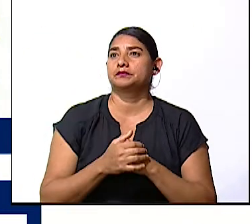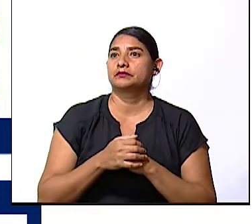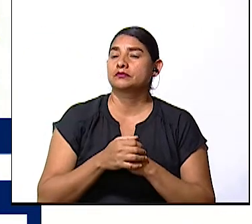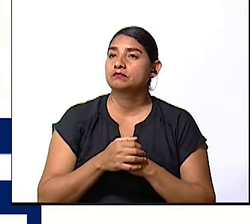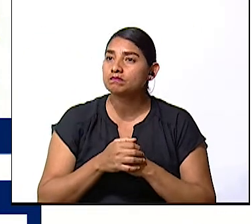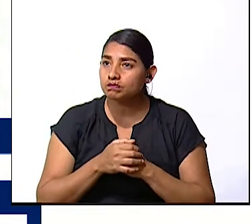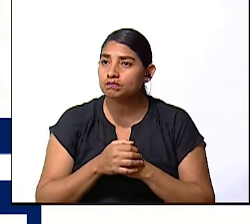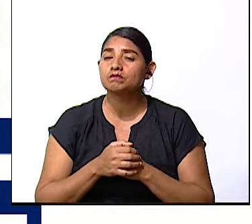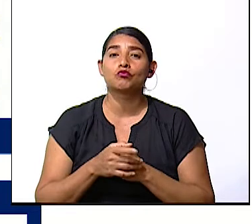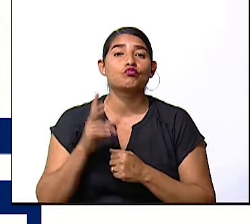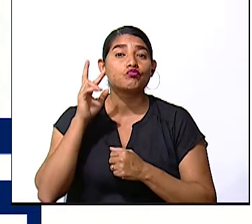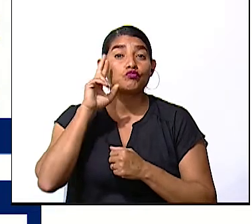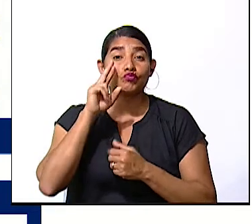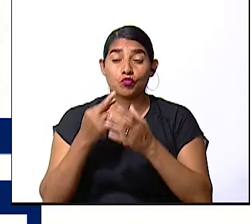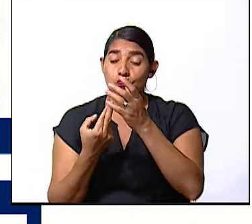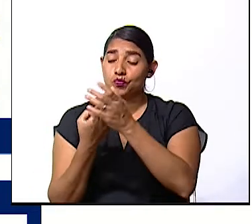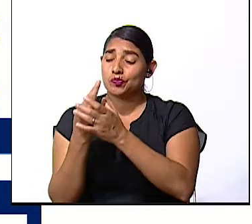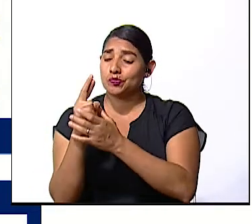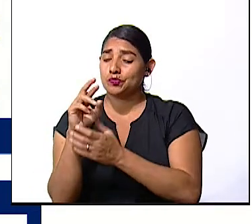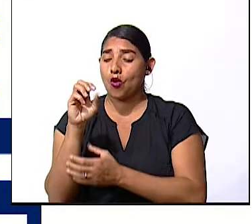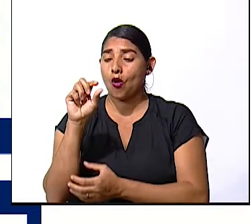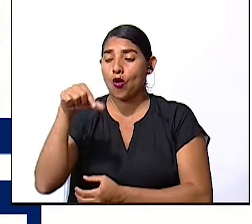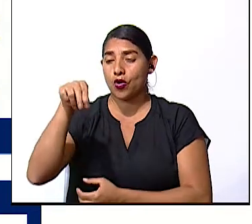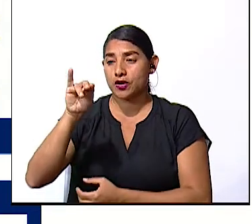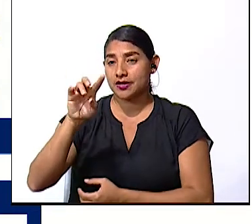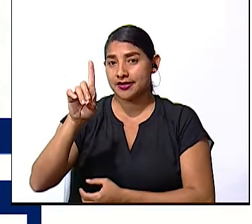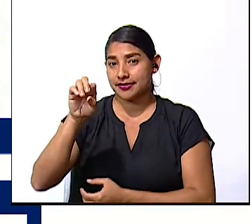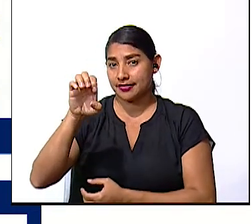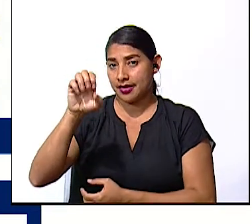Muy bien, la orquídea.